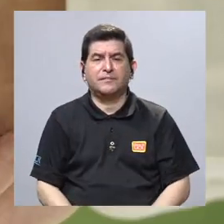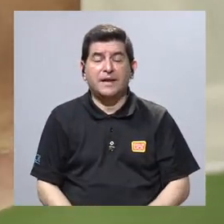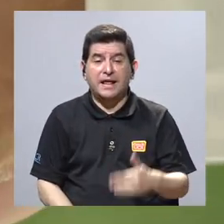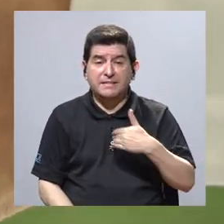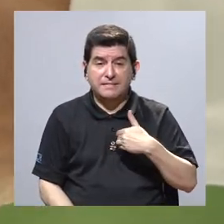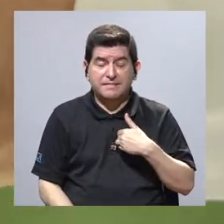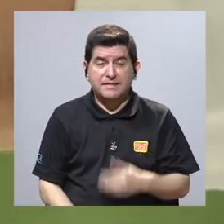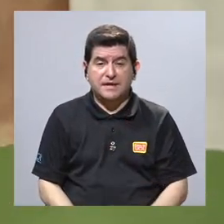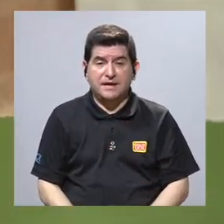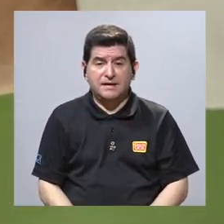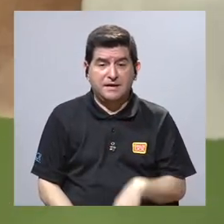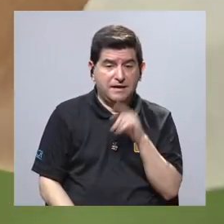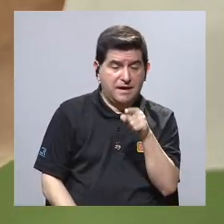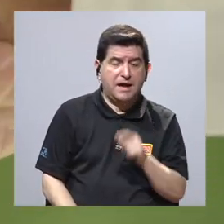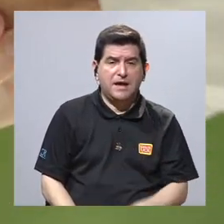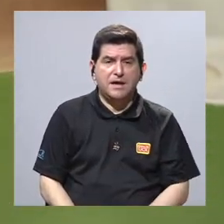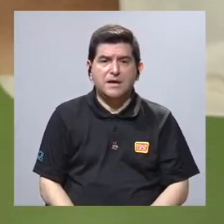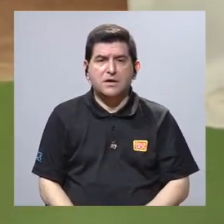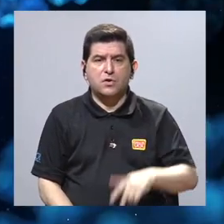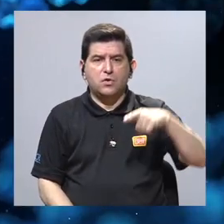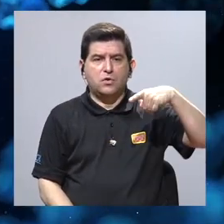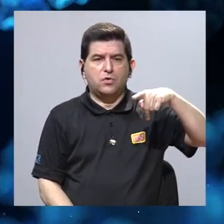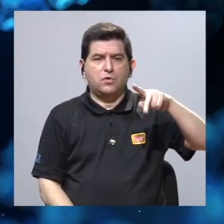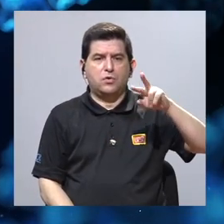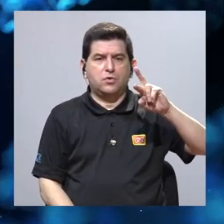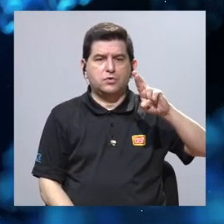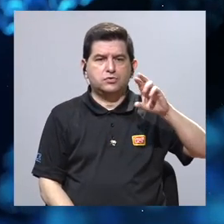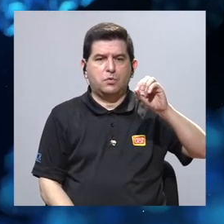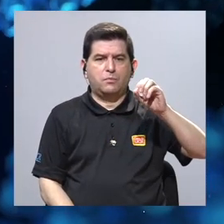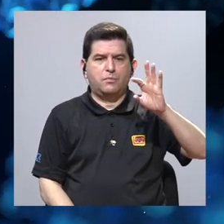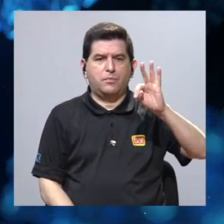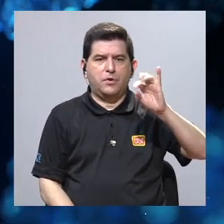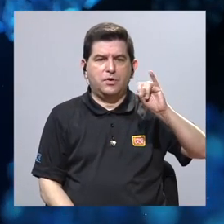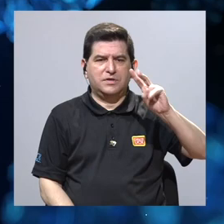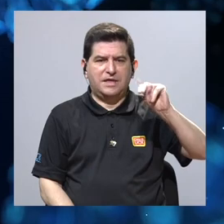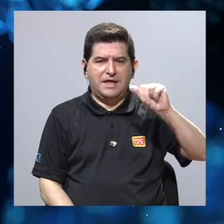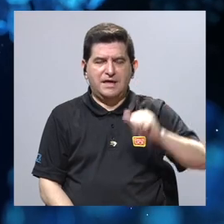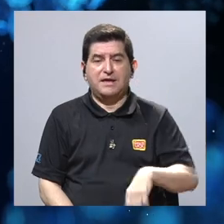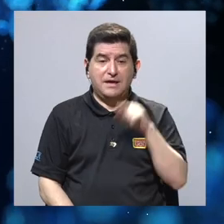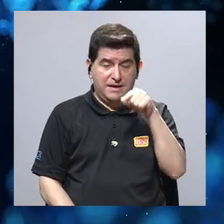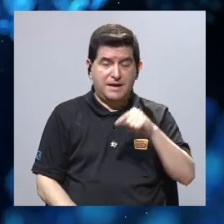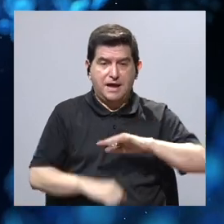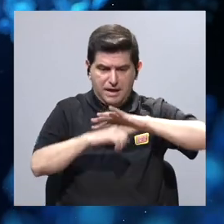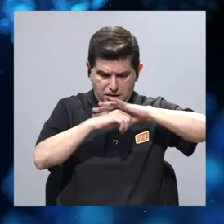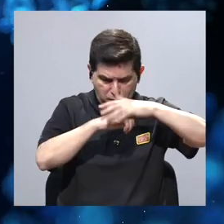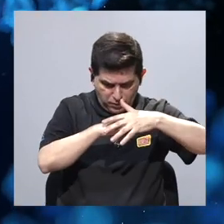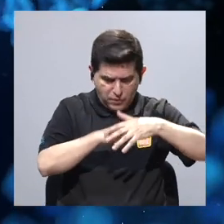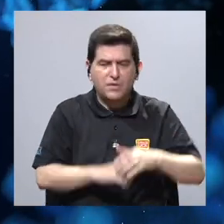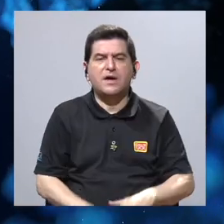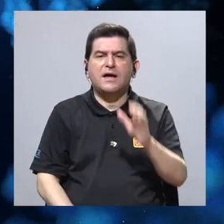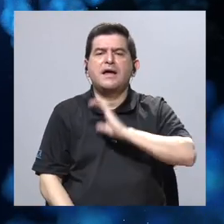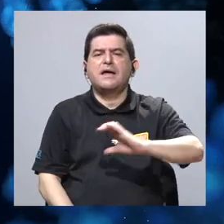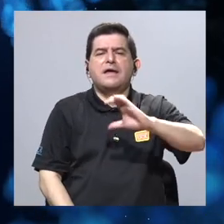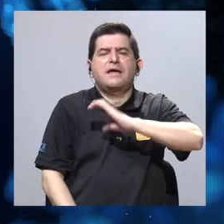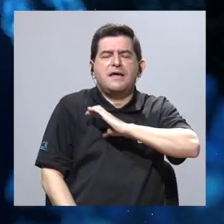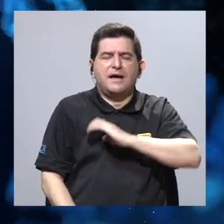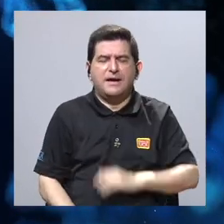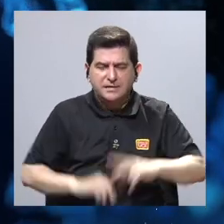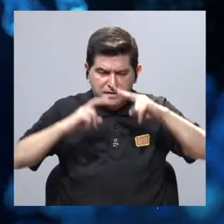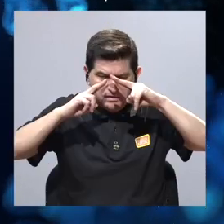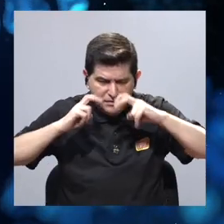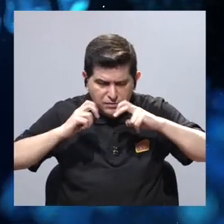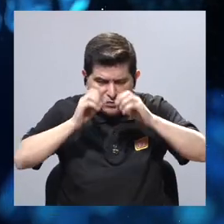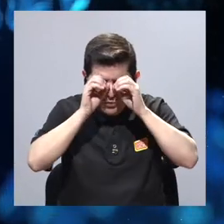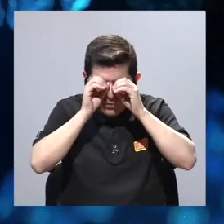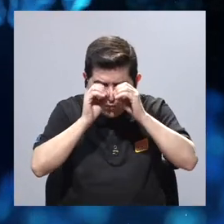¿sí? Tienen proyecciones de proteína en su superficie y esas proyecciones le dan el aspecto